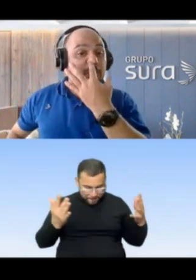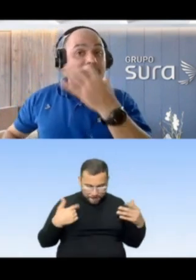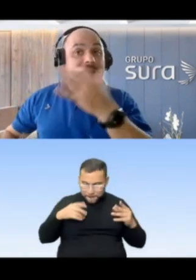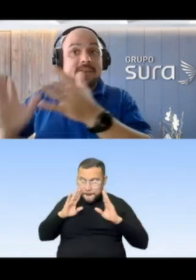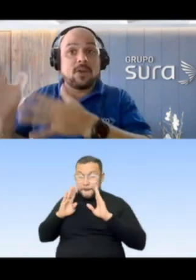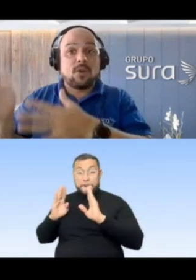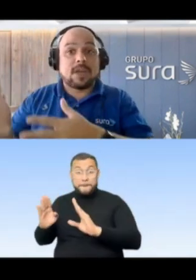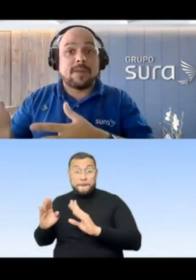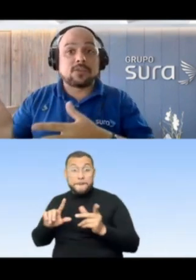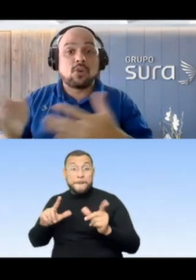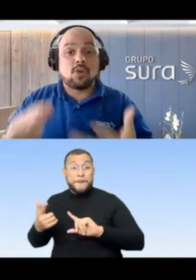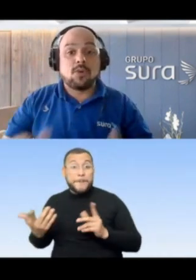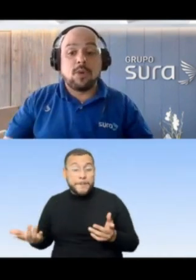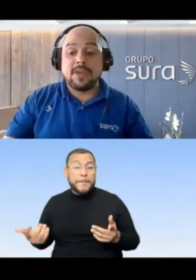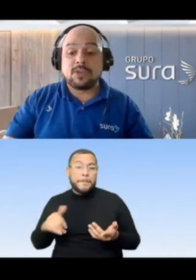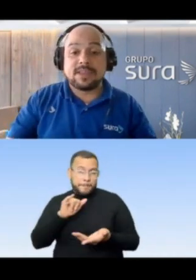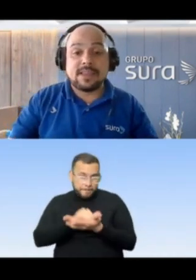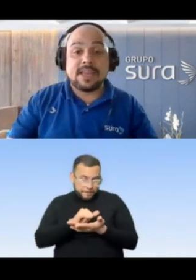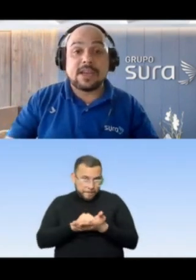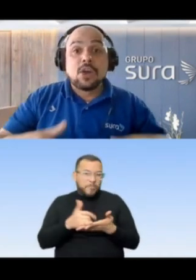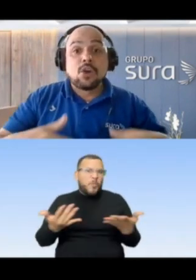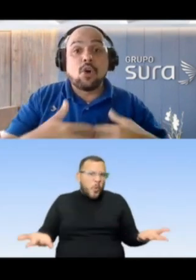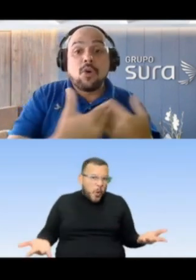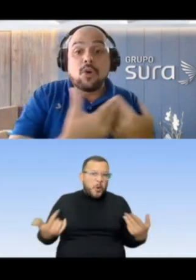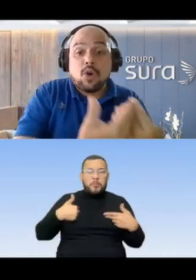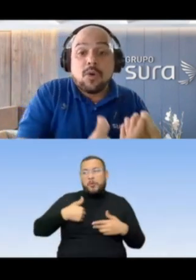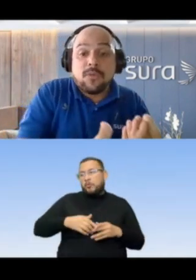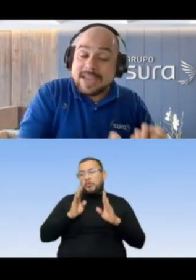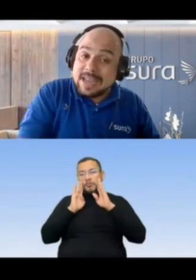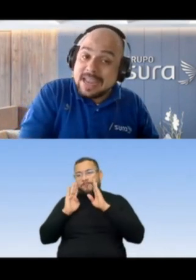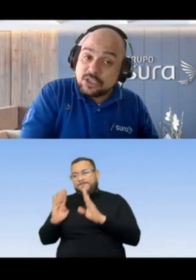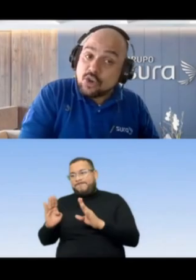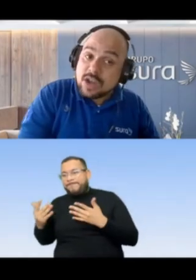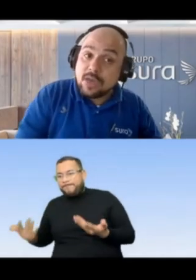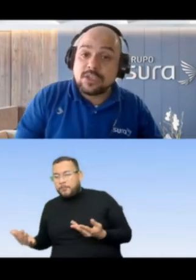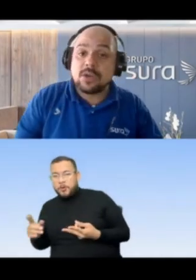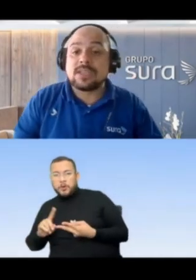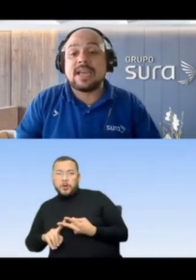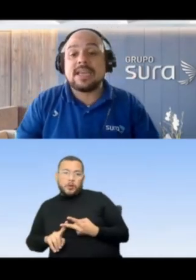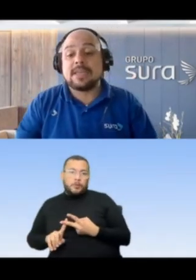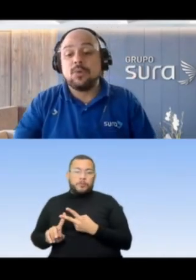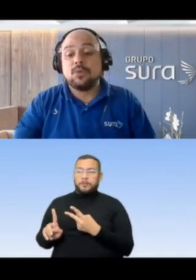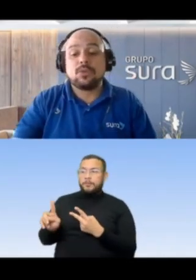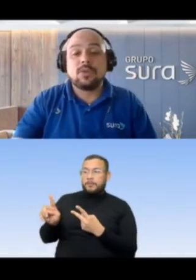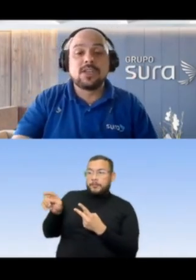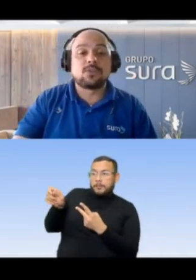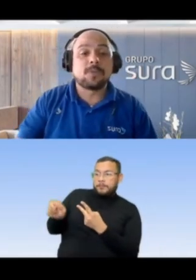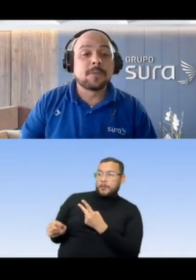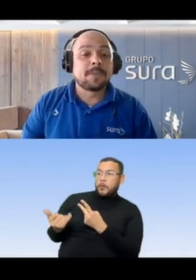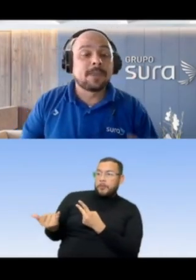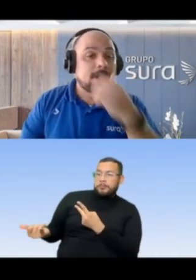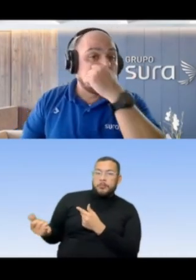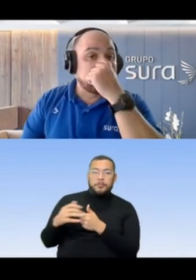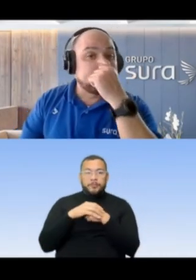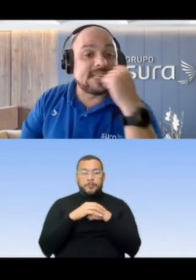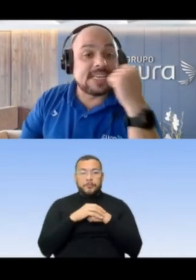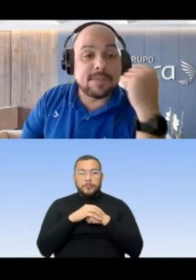atender. ¿Listo? ¿Qué fue lo que pasó? ¿Cómo lo empiezo a atender? ¿Cómo fue que el lesionado llegó hasta ese punto?